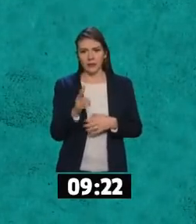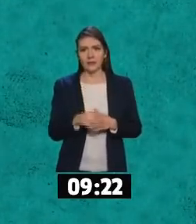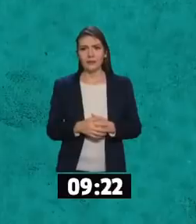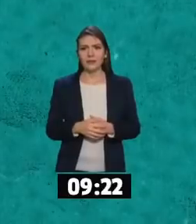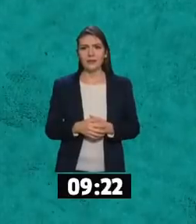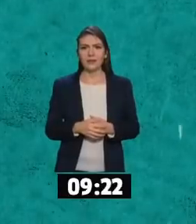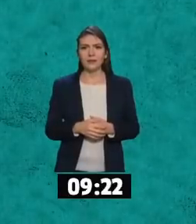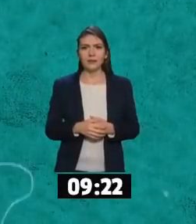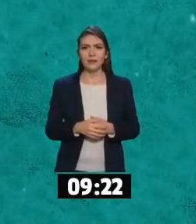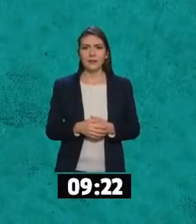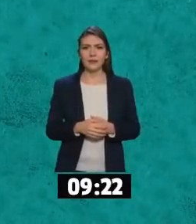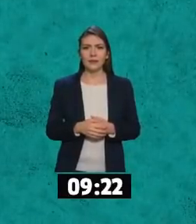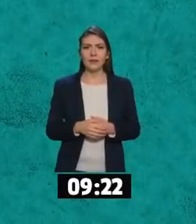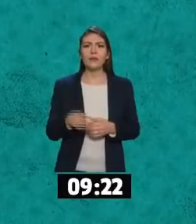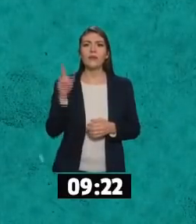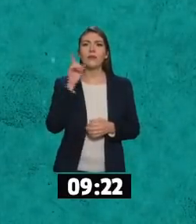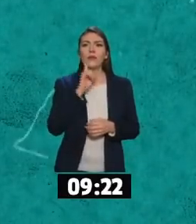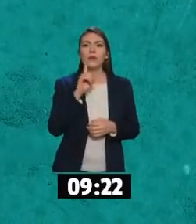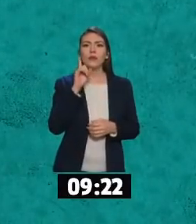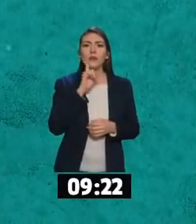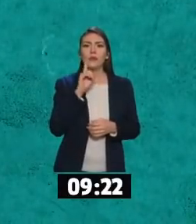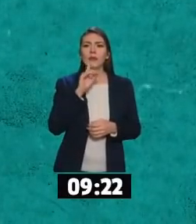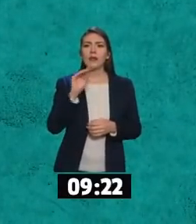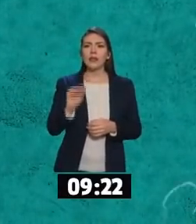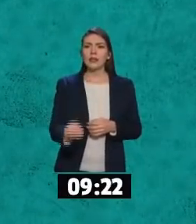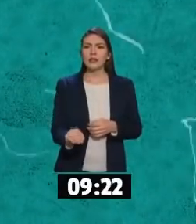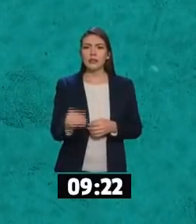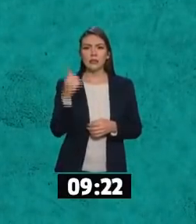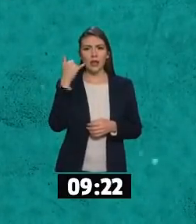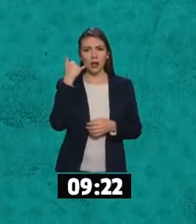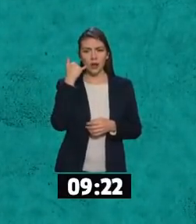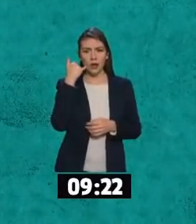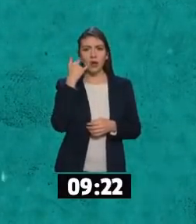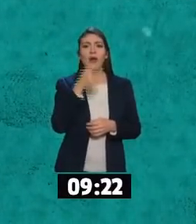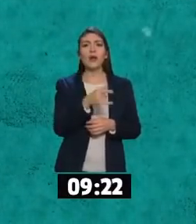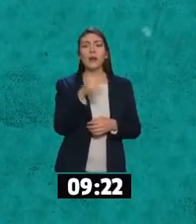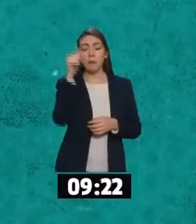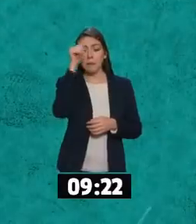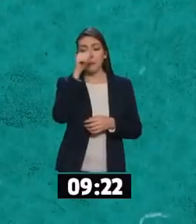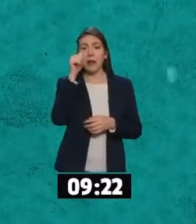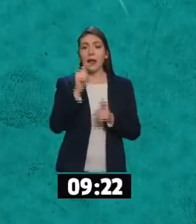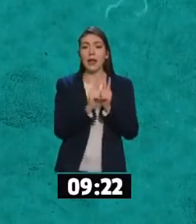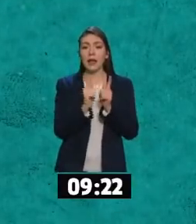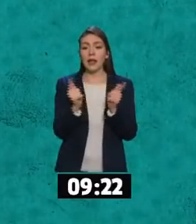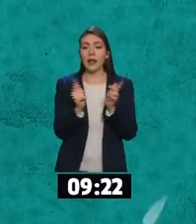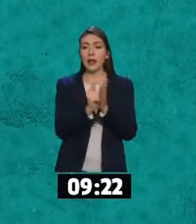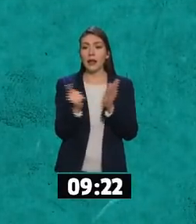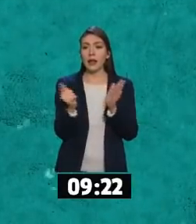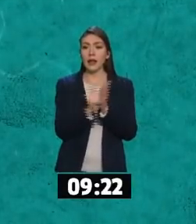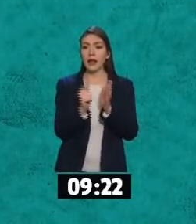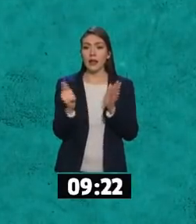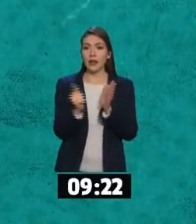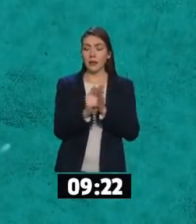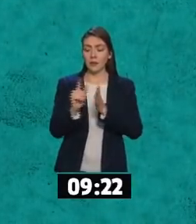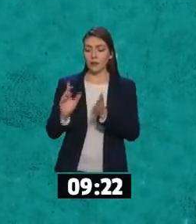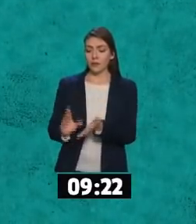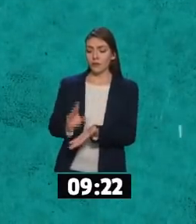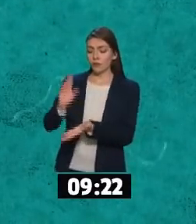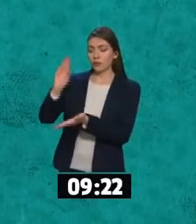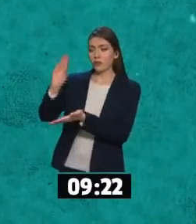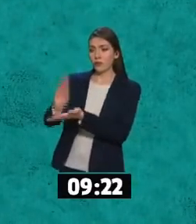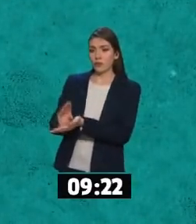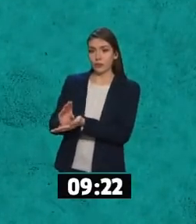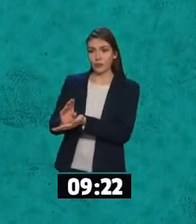La señora que es extranjera tiene su celular en la mesa y el padre pone encima su libro que lleva Ahí